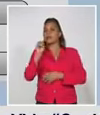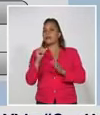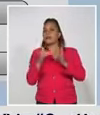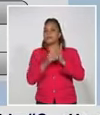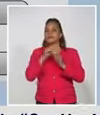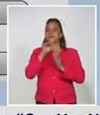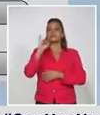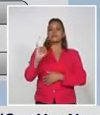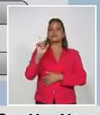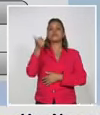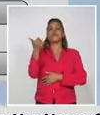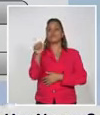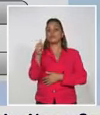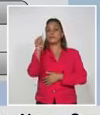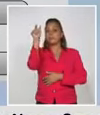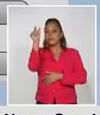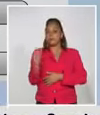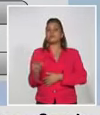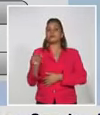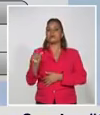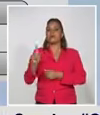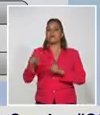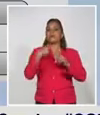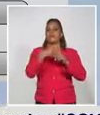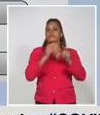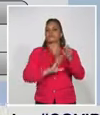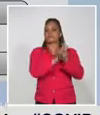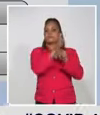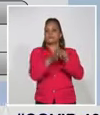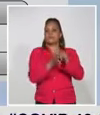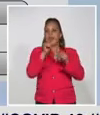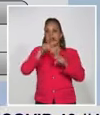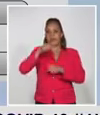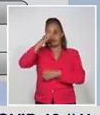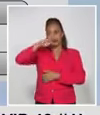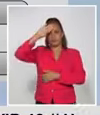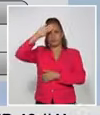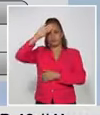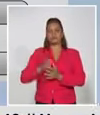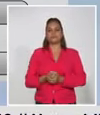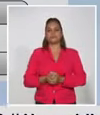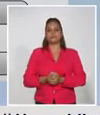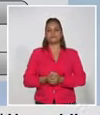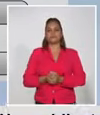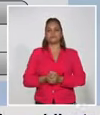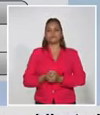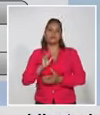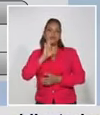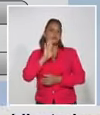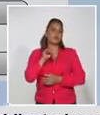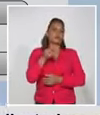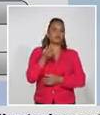80.610 personas con COVID-19 en nuestro país. Estamos hablando del